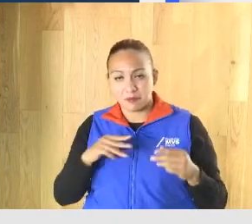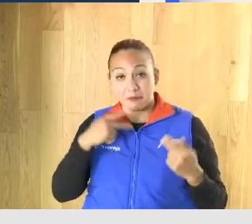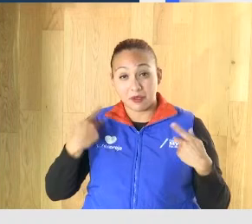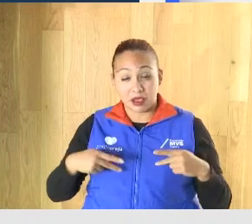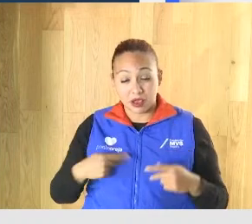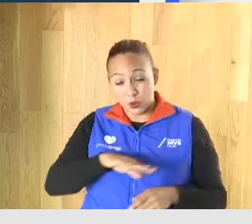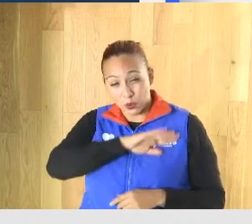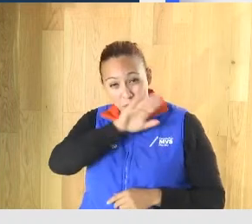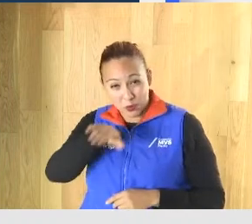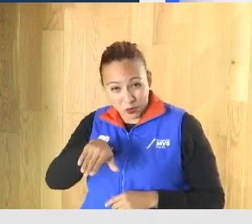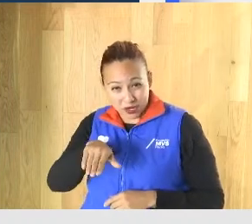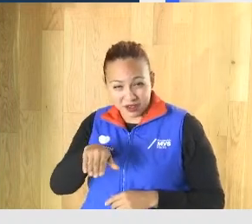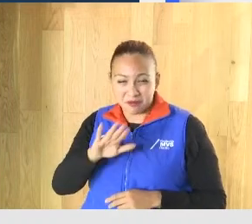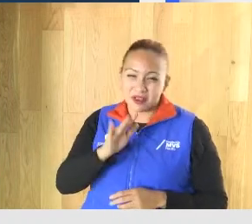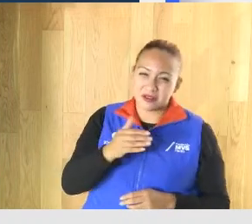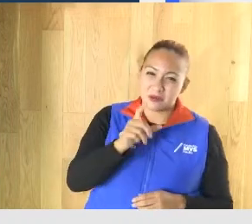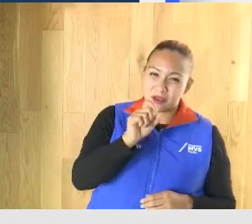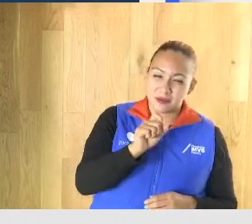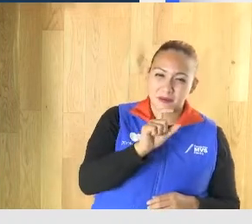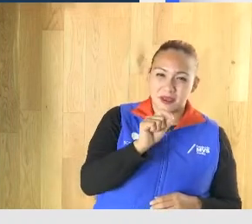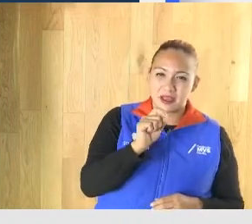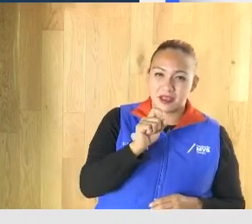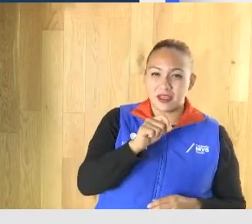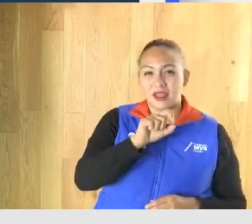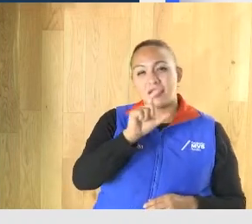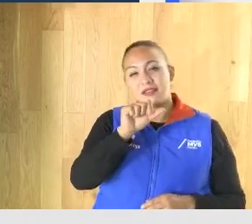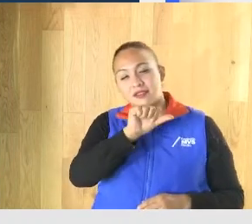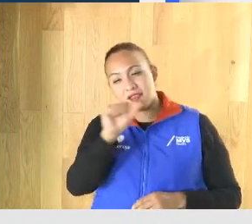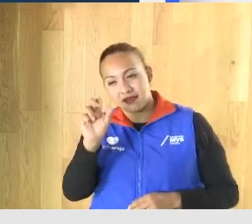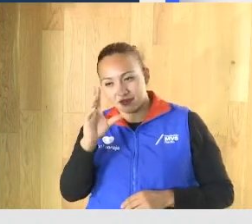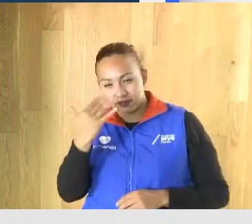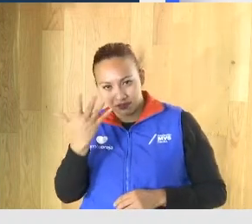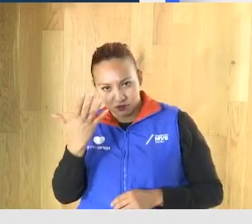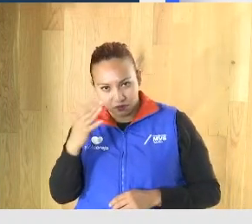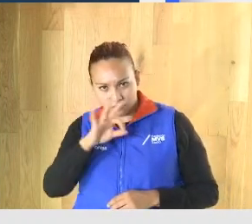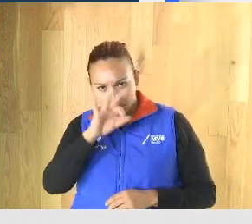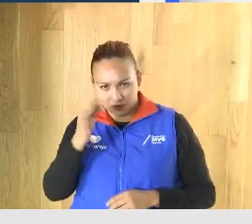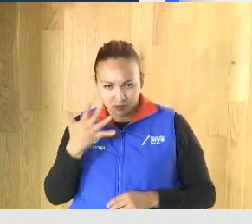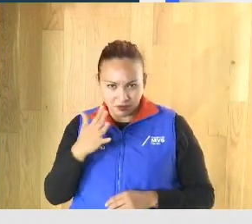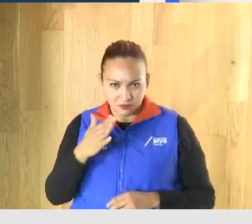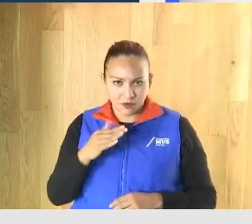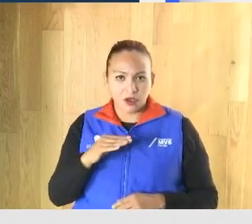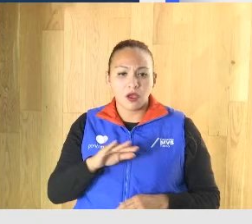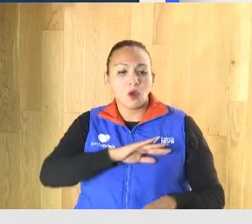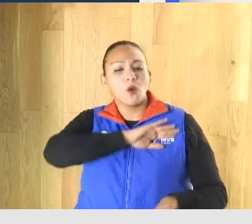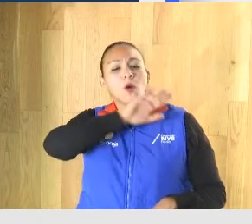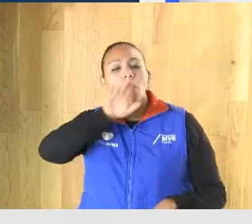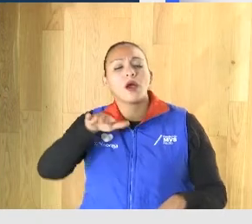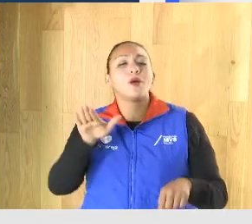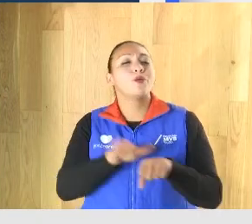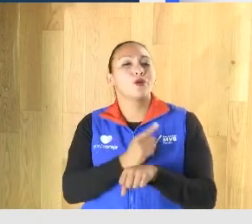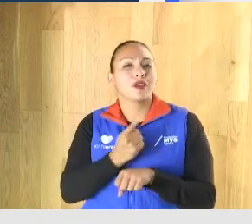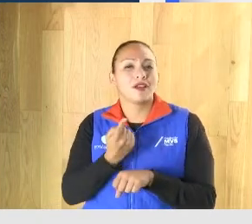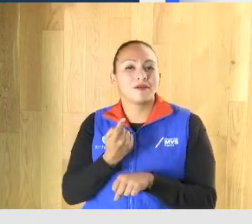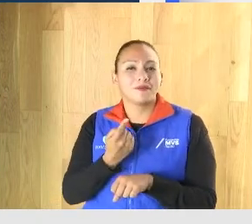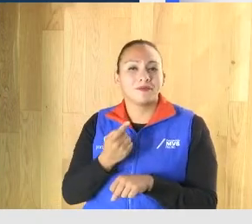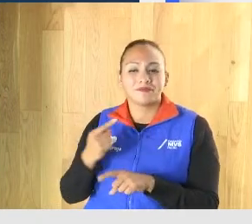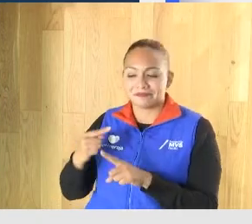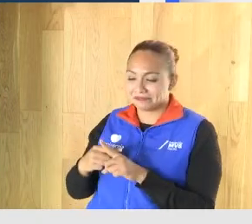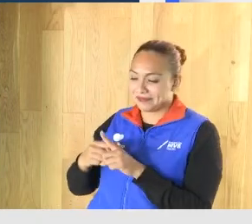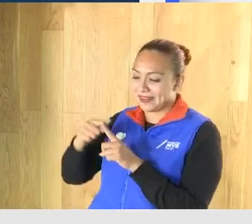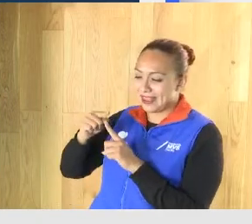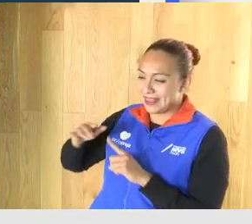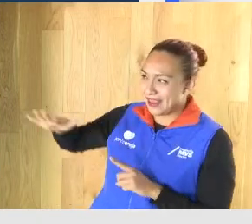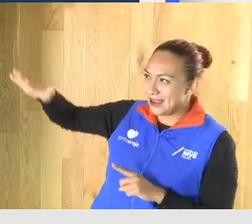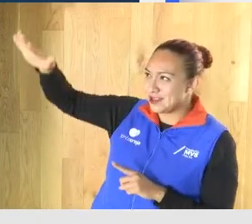adicionales que serán causadas entre el 2030 y el 2050 serán por temas relacionados con el cambio climático, malnutrición, malaria,